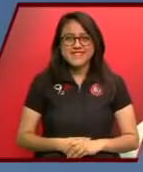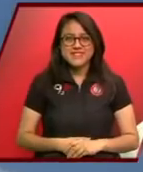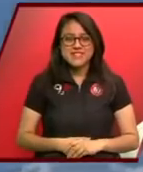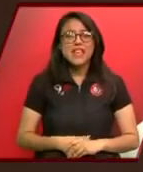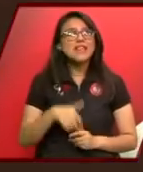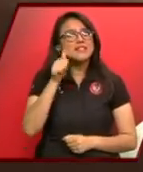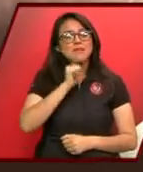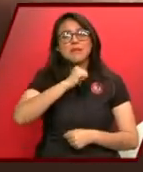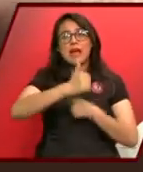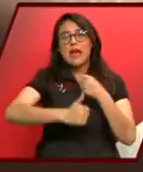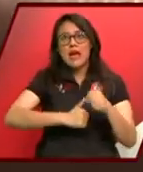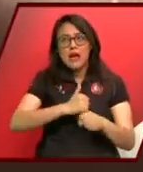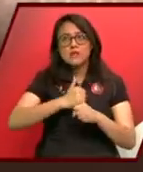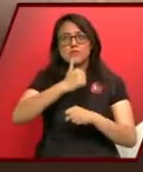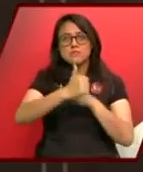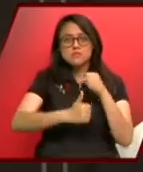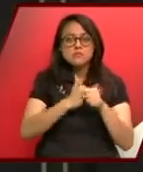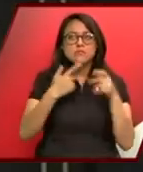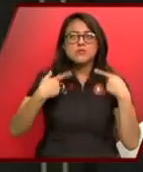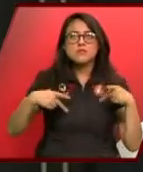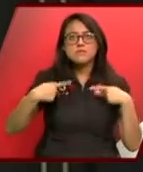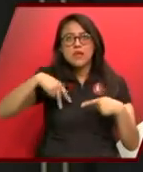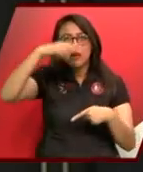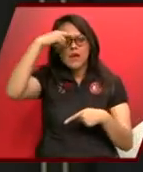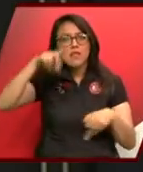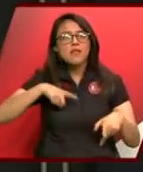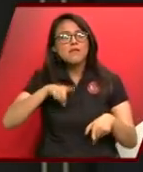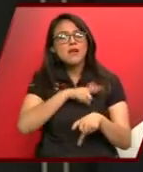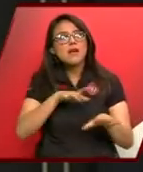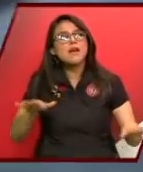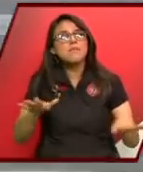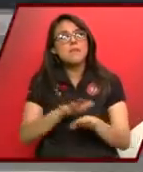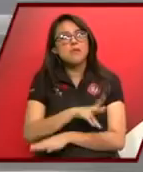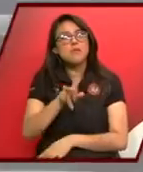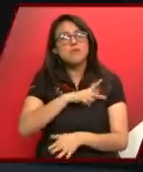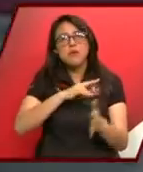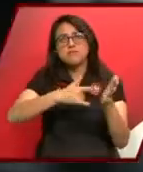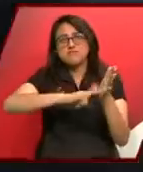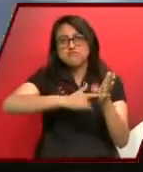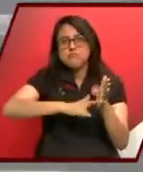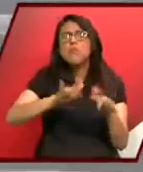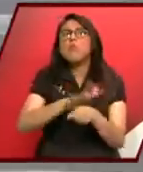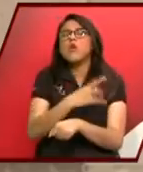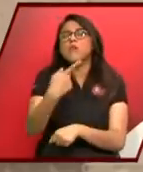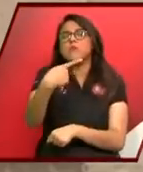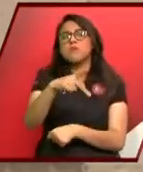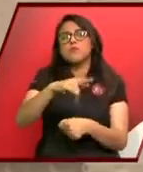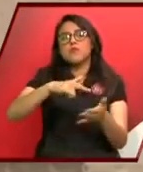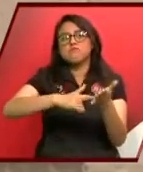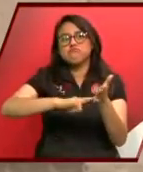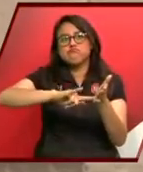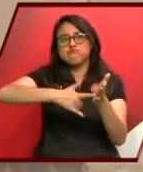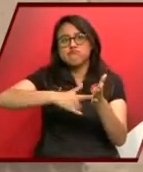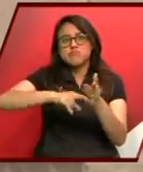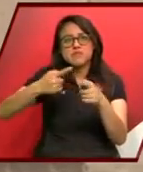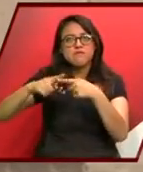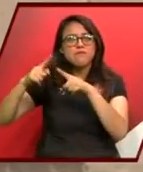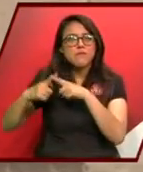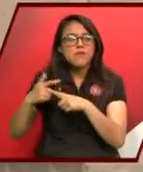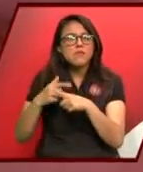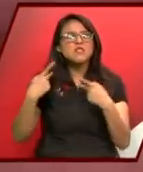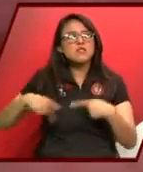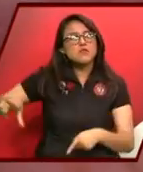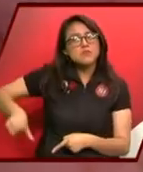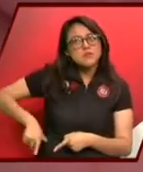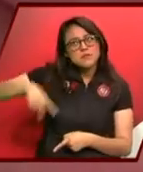Como cada año, es tarea de los mexicanos modificar la hora de nuestro reloj debido al cambio de horario. Esta medida adoptada por el